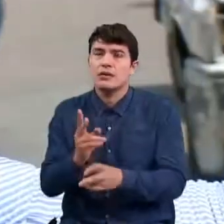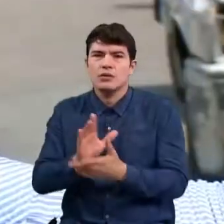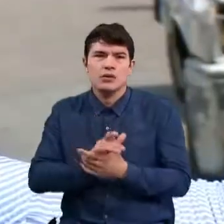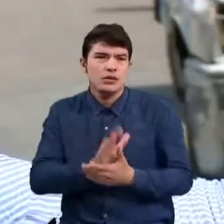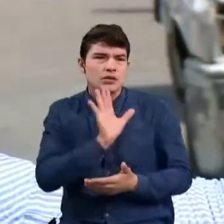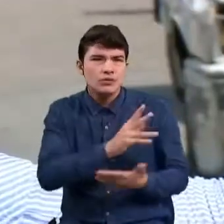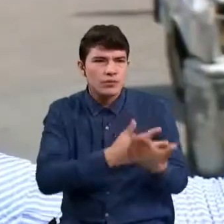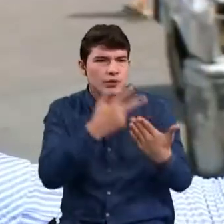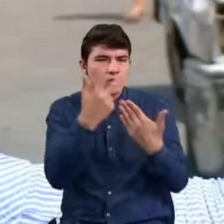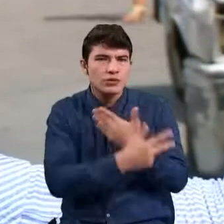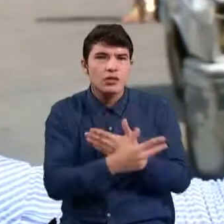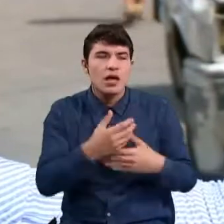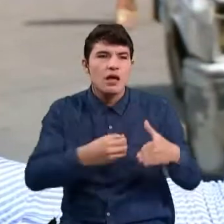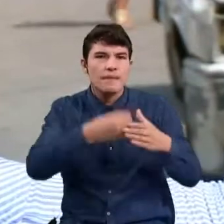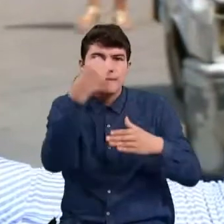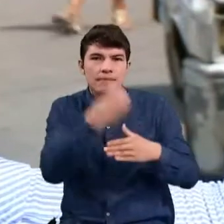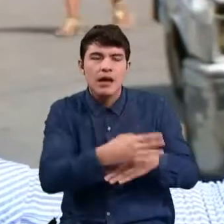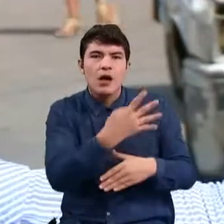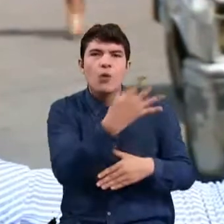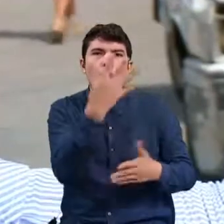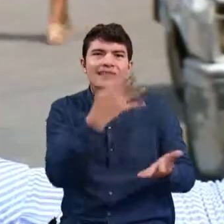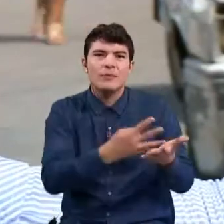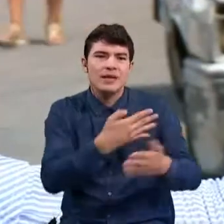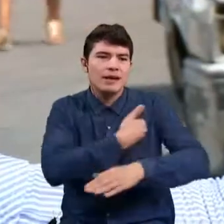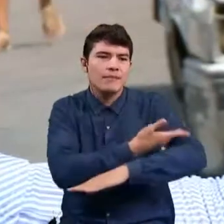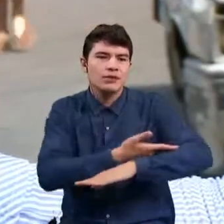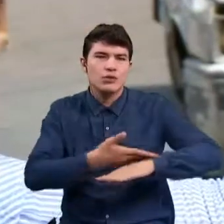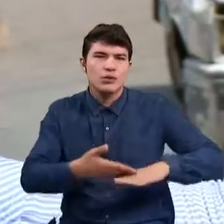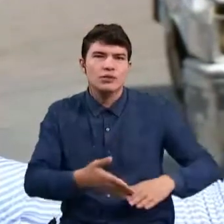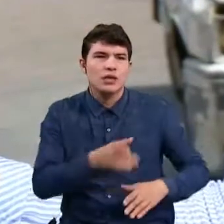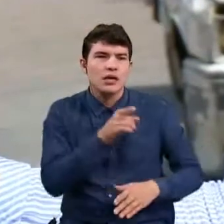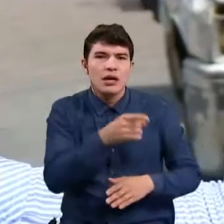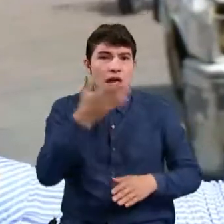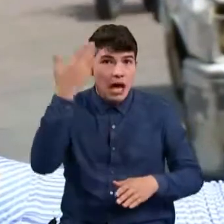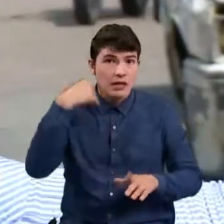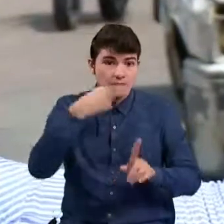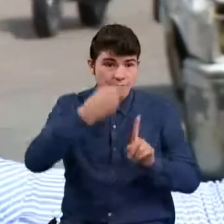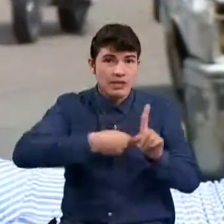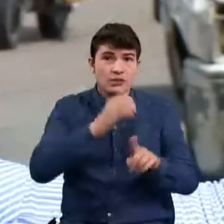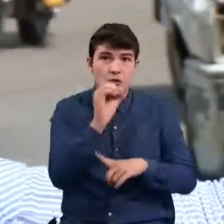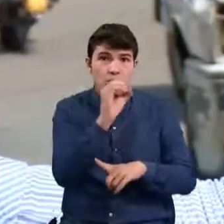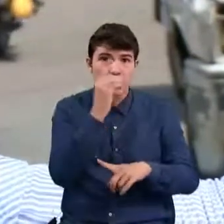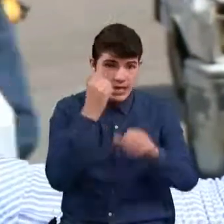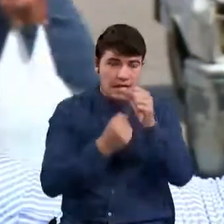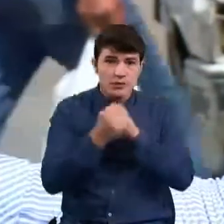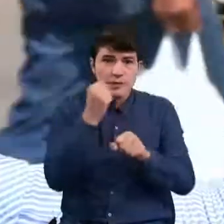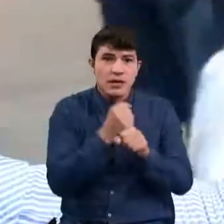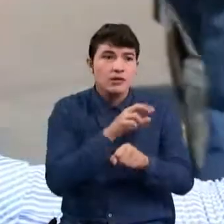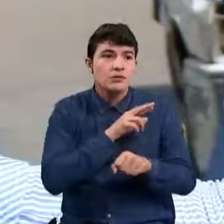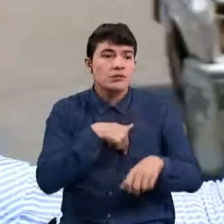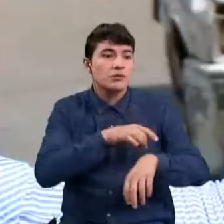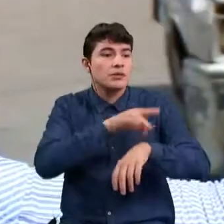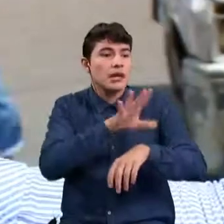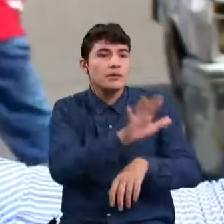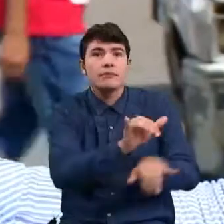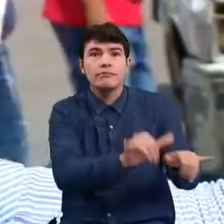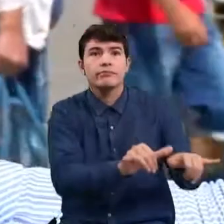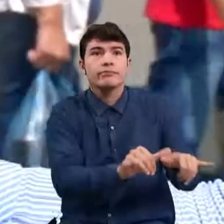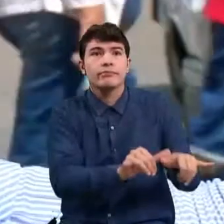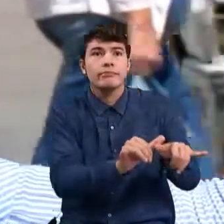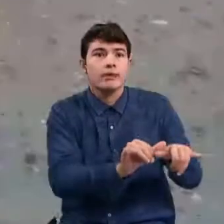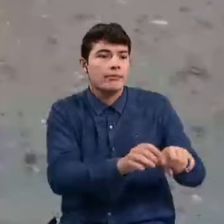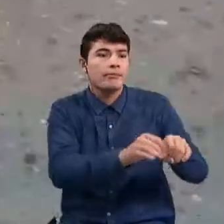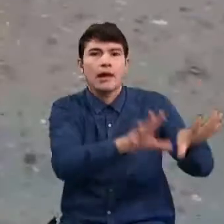costó más de 4 mil millones de pesos y desde el mes de octubre nos dejaron ahí a la